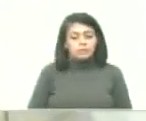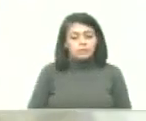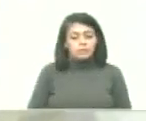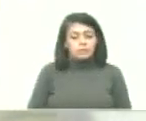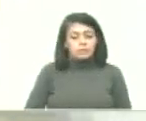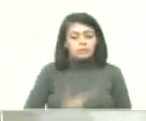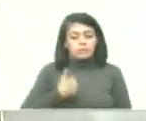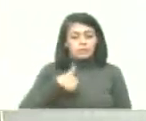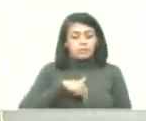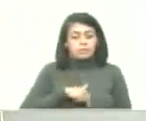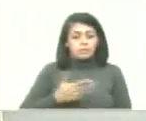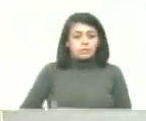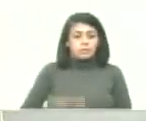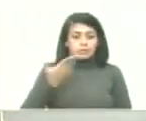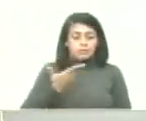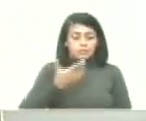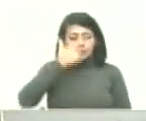que nuestro papel